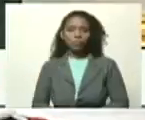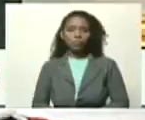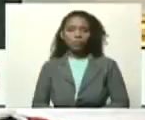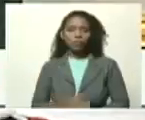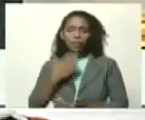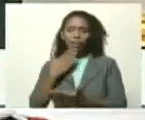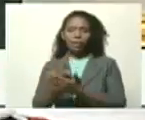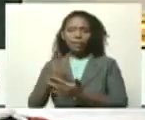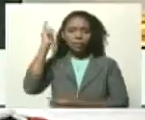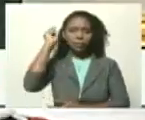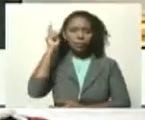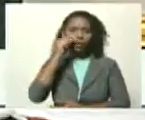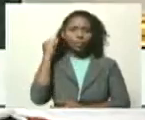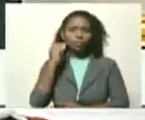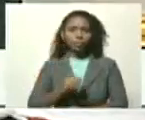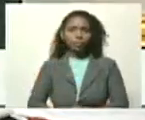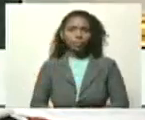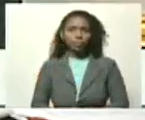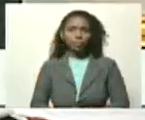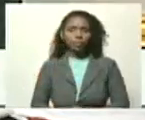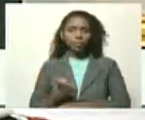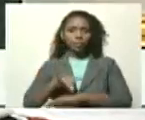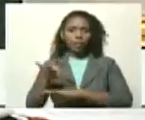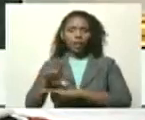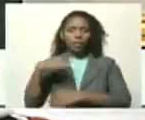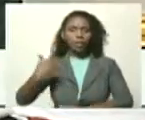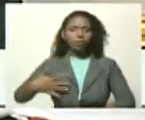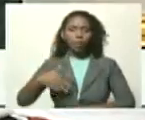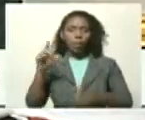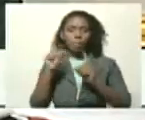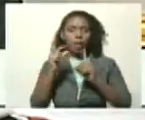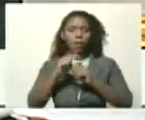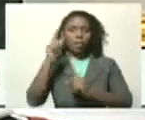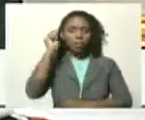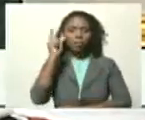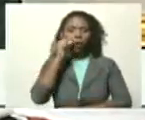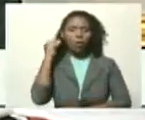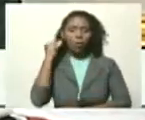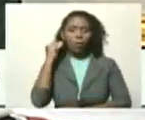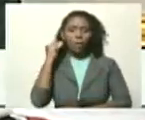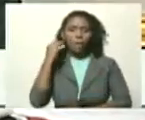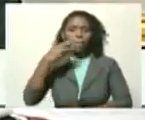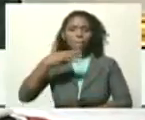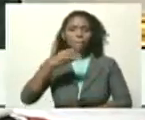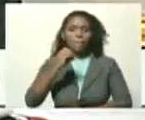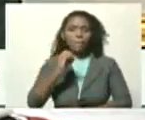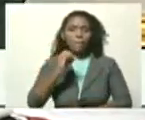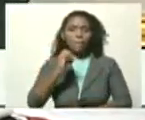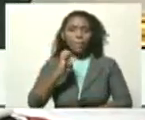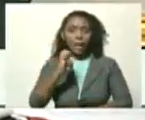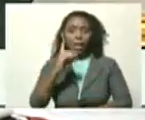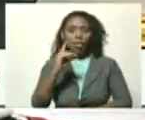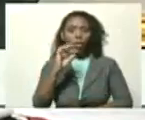Gracias, diputado. Déjame el derecho de palabra al diputado Pedro Infante.